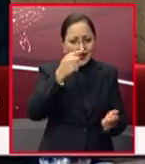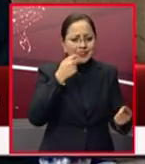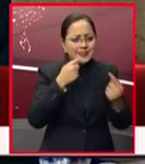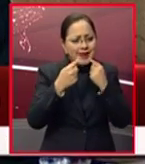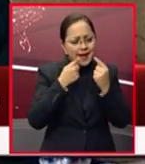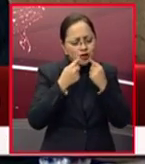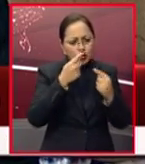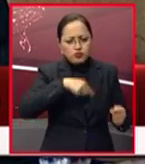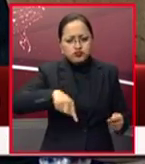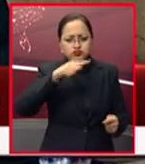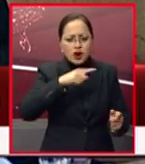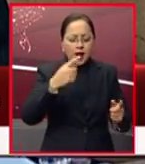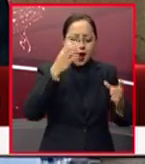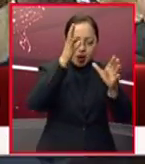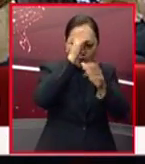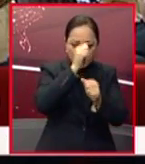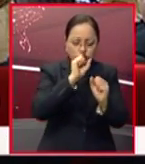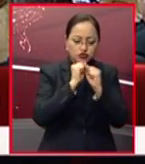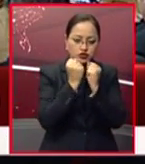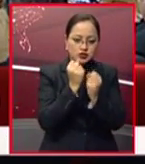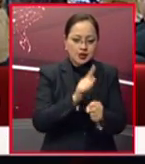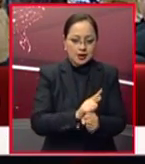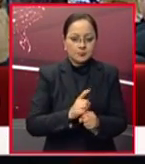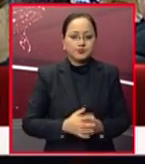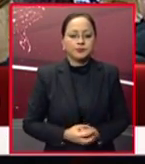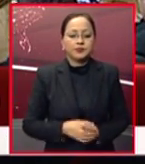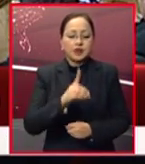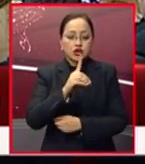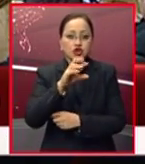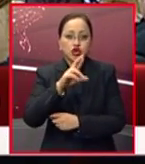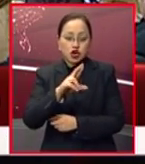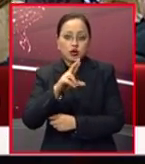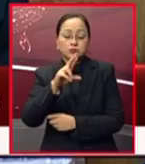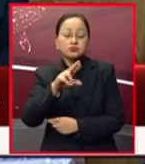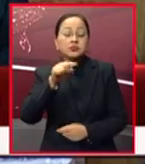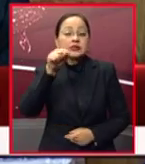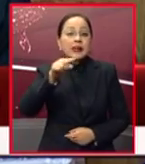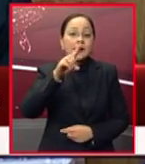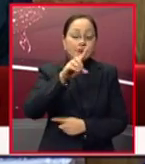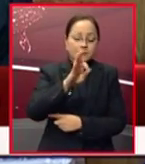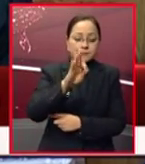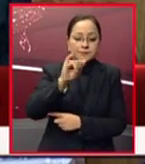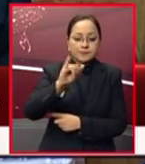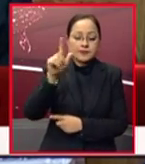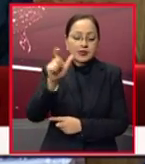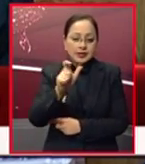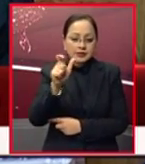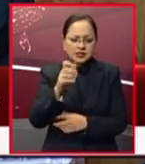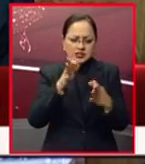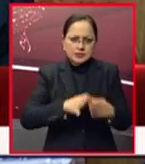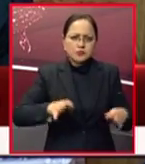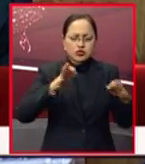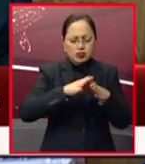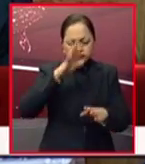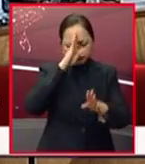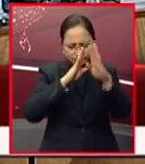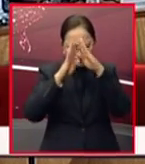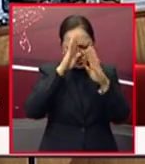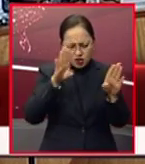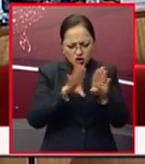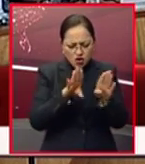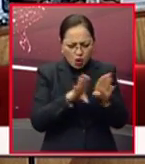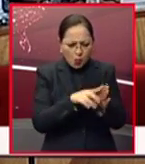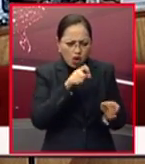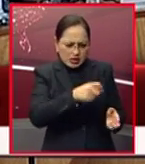acuerdos sociales. El doctor Héctor Fix Fierro dijo que es importante diferenciar sobre la Constitución que se tiene de la que se